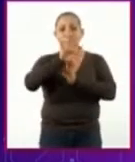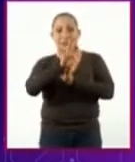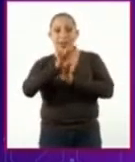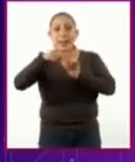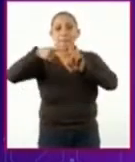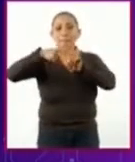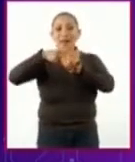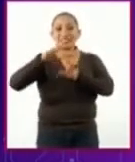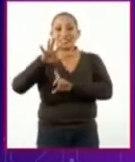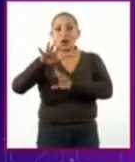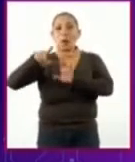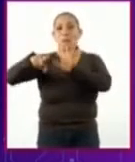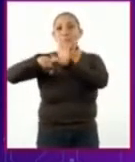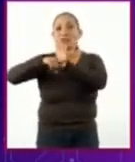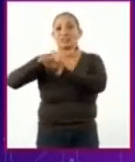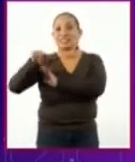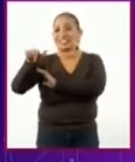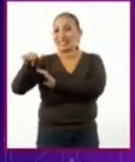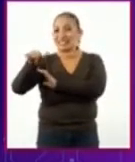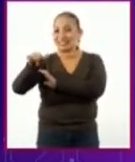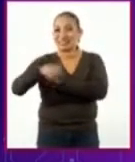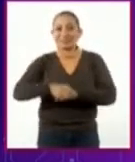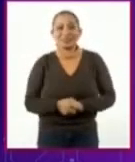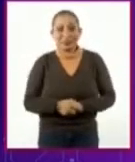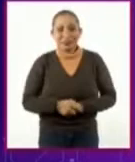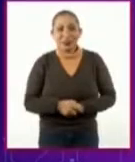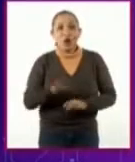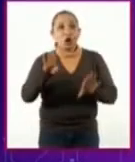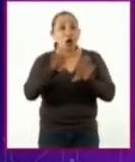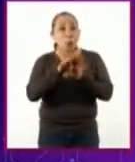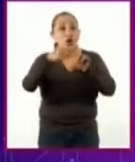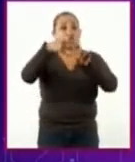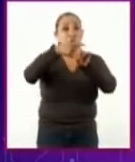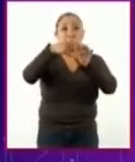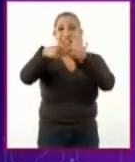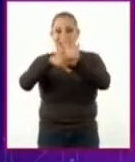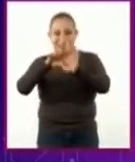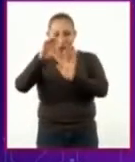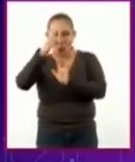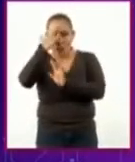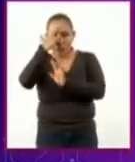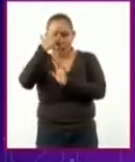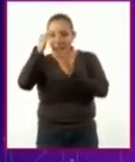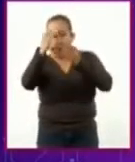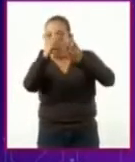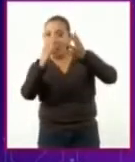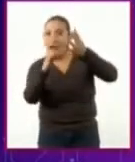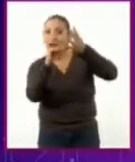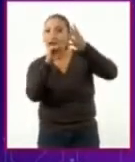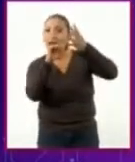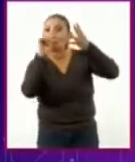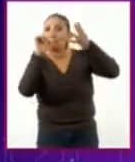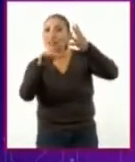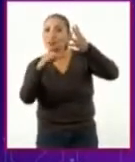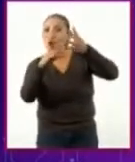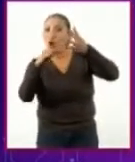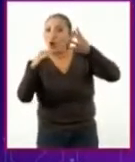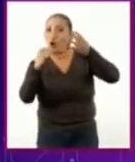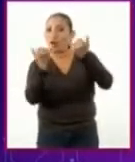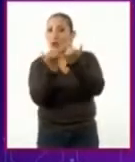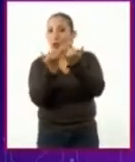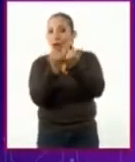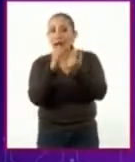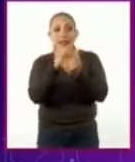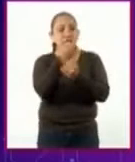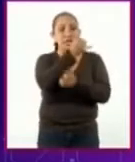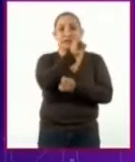menos 40 más 5 menos 16. Como son sumas y restas, están en el mismo nivel de ejecución. Las